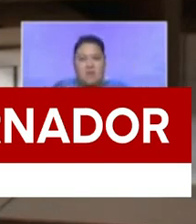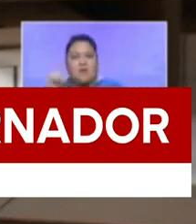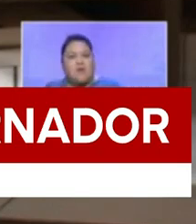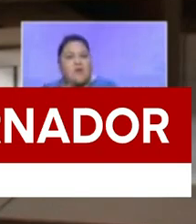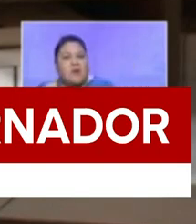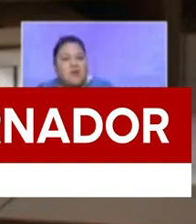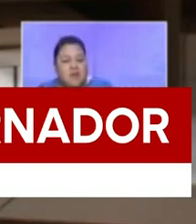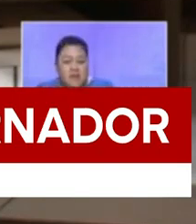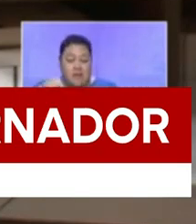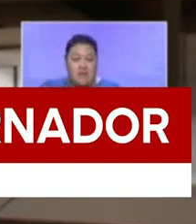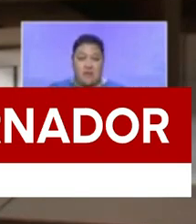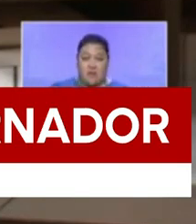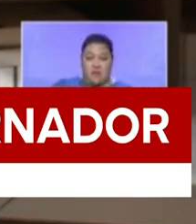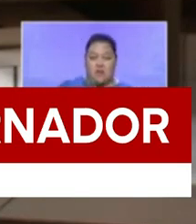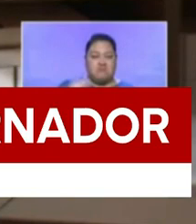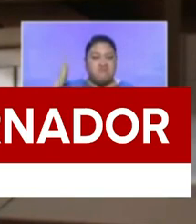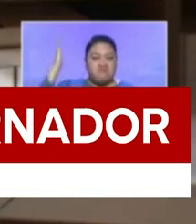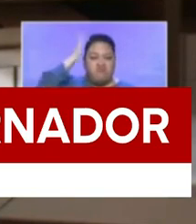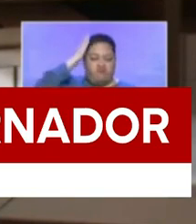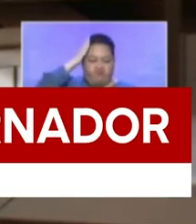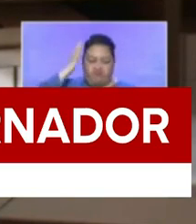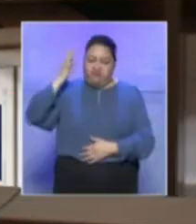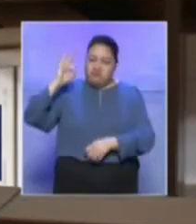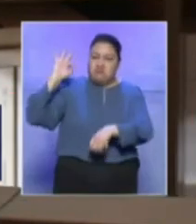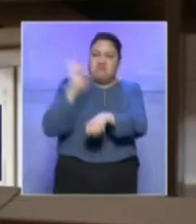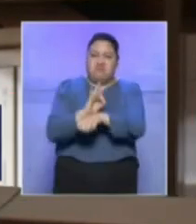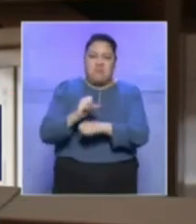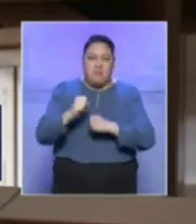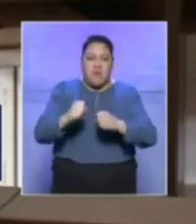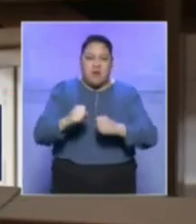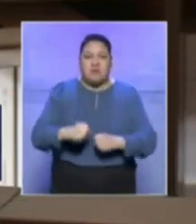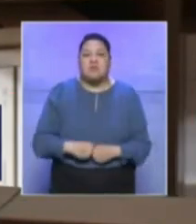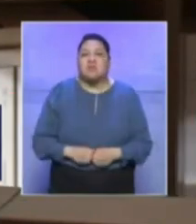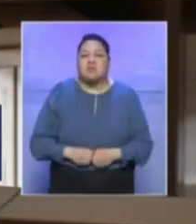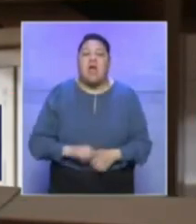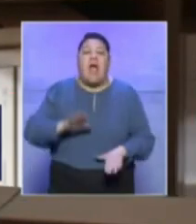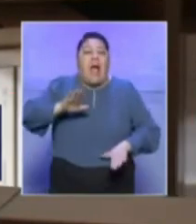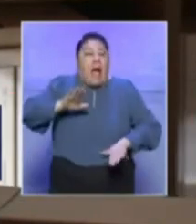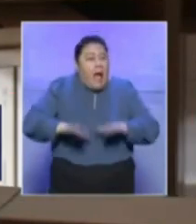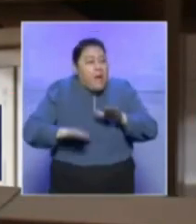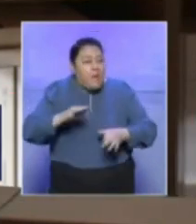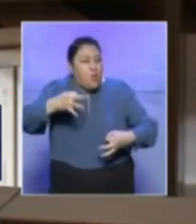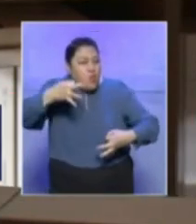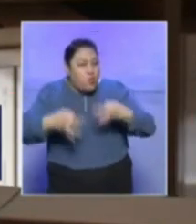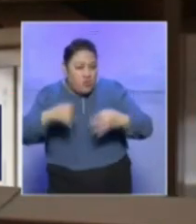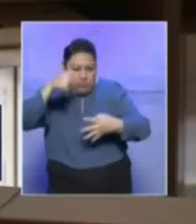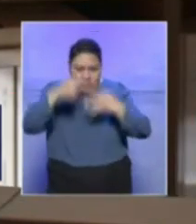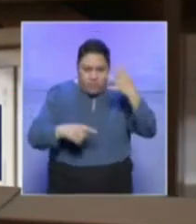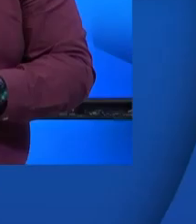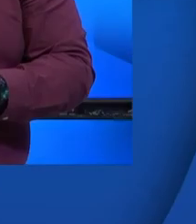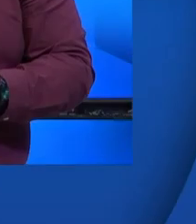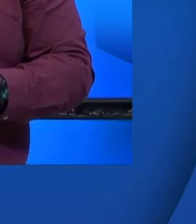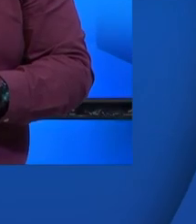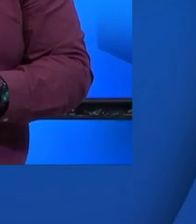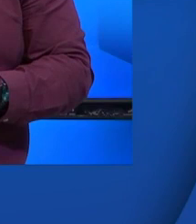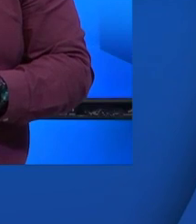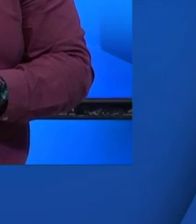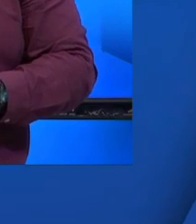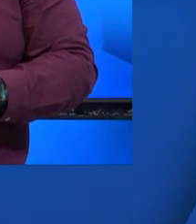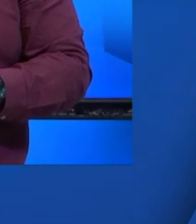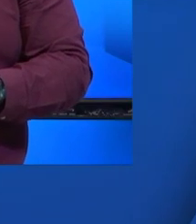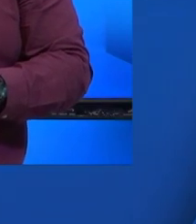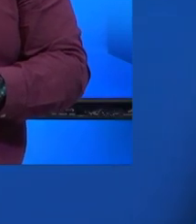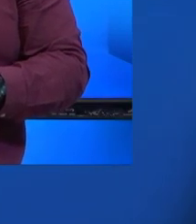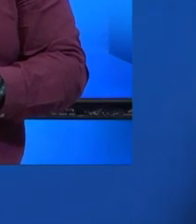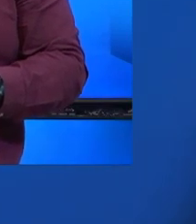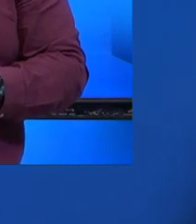tribunal electoral. Había sin duda muchísima expectativa por lo que definieran los magistrados. De igual manera, ¿podría